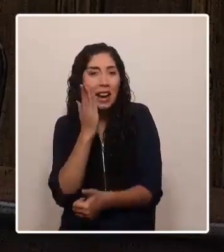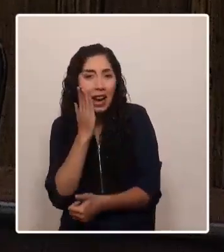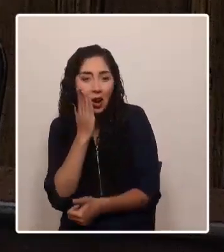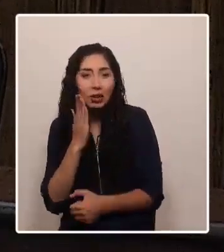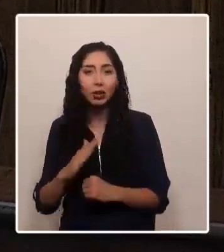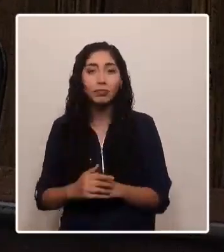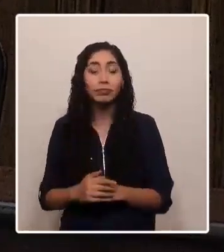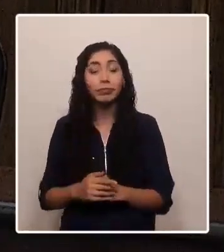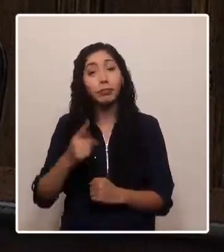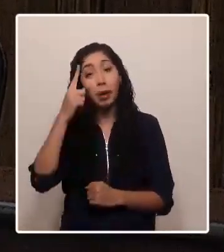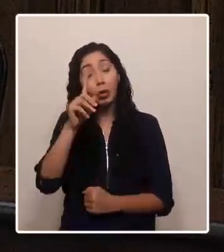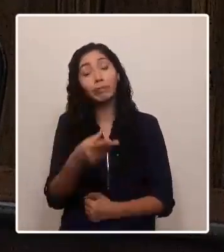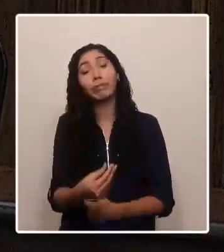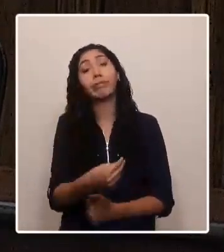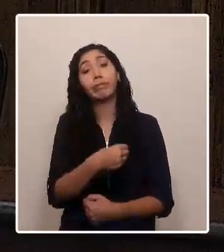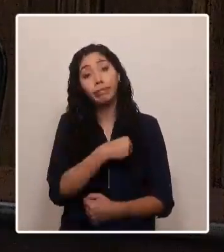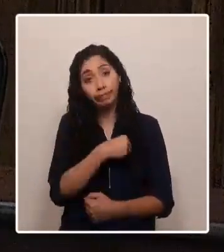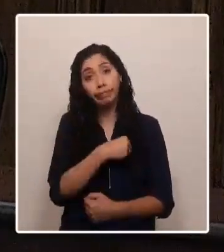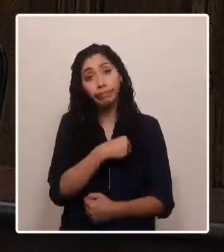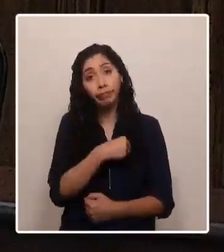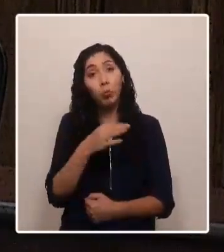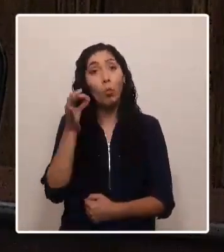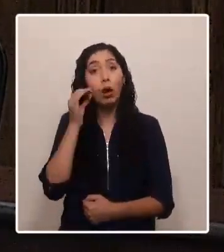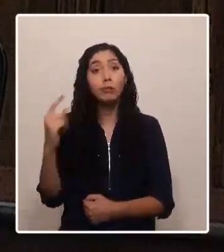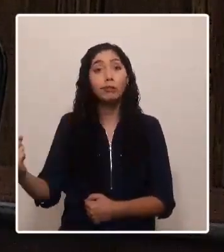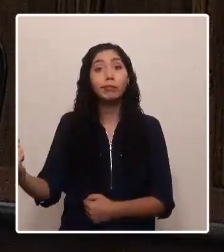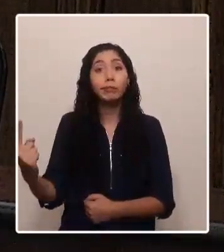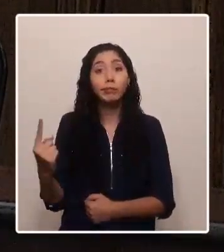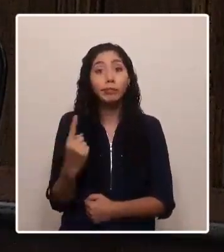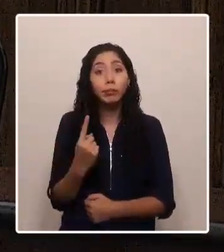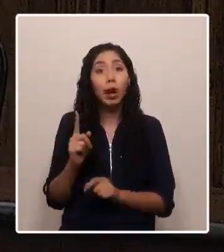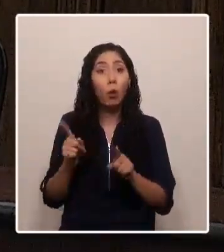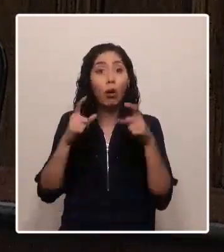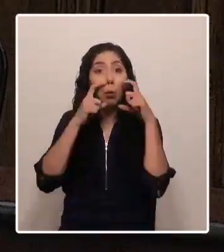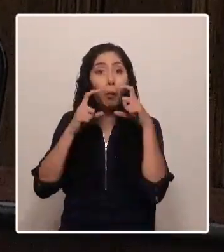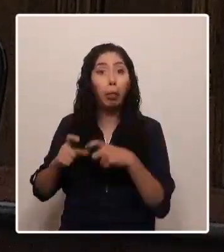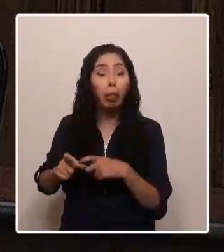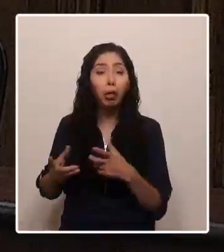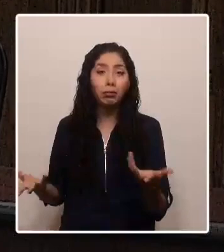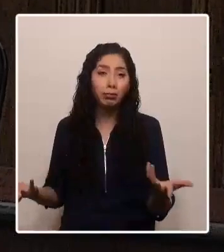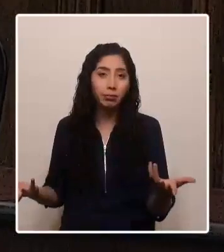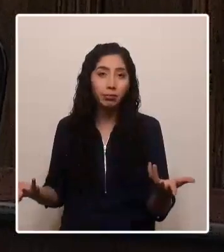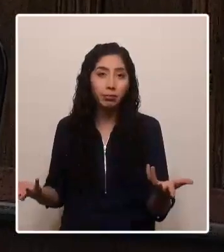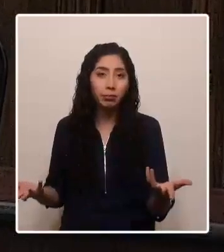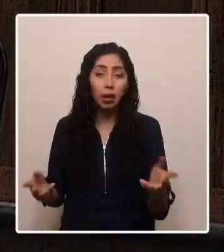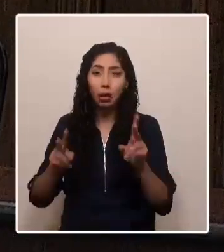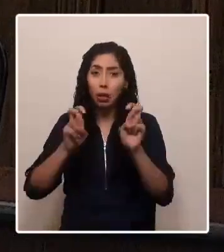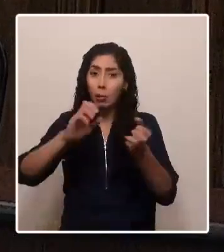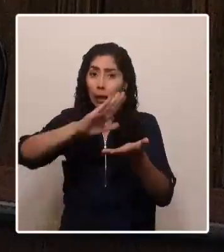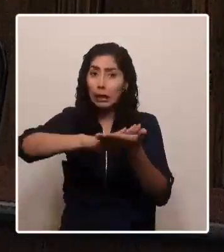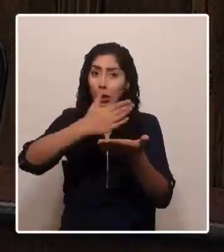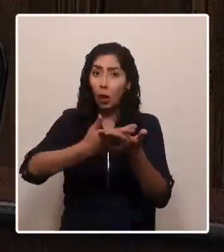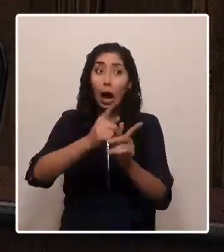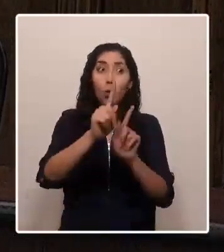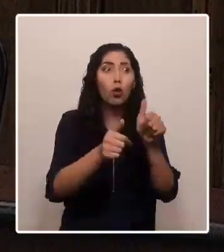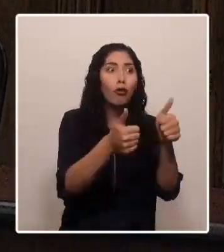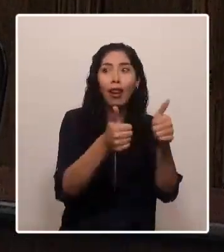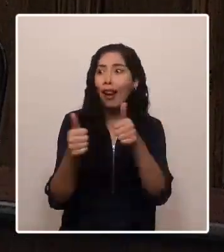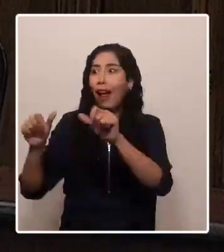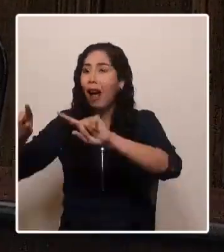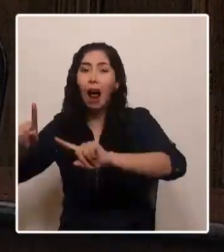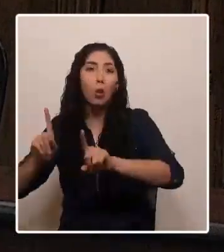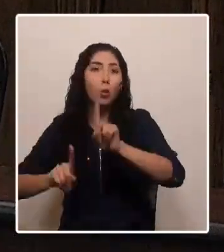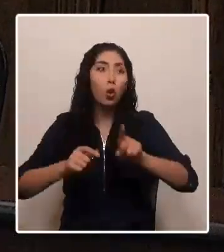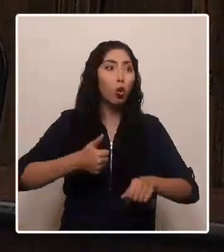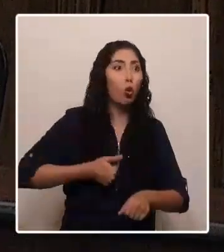llegó aquí al Pleno e insistimos en mantenernos sin mascarilla. No hay privilegios respecto del tema sanitario porque tenemos que cuidarnos entre todas y todos. A